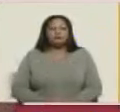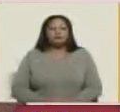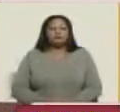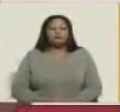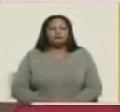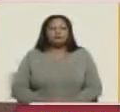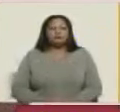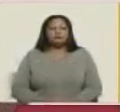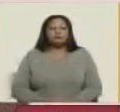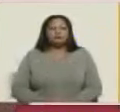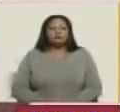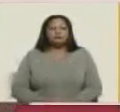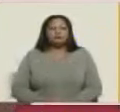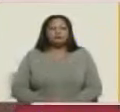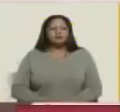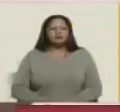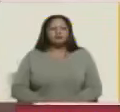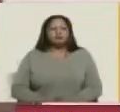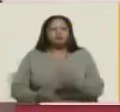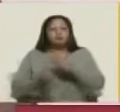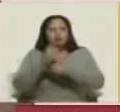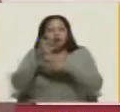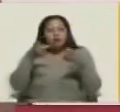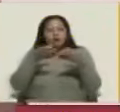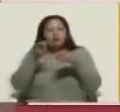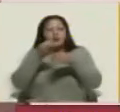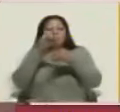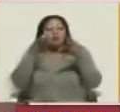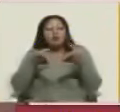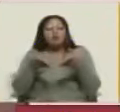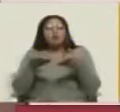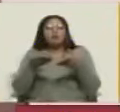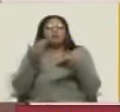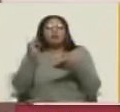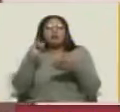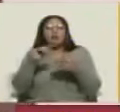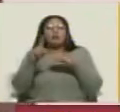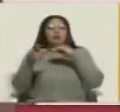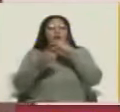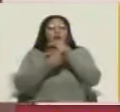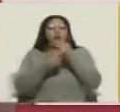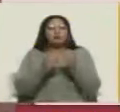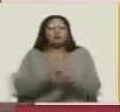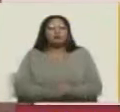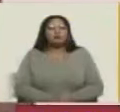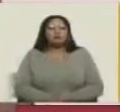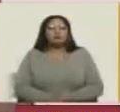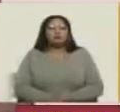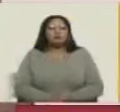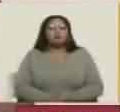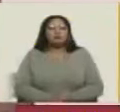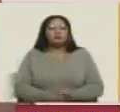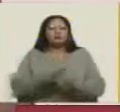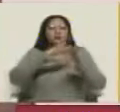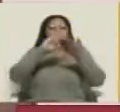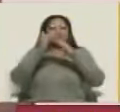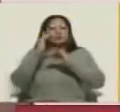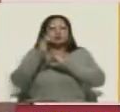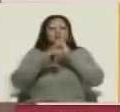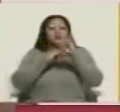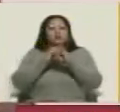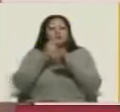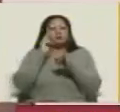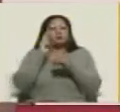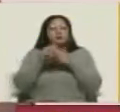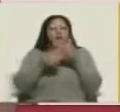El desengaño de ese gobierno de Narnia es lo que queda. Esa comunidad internacional hoy día es mucho más cauta.